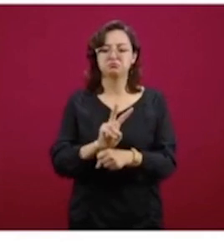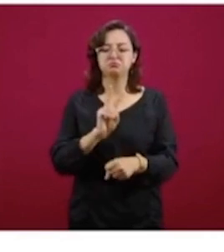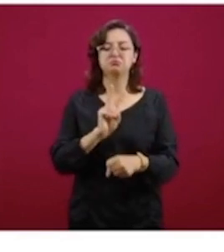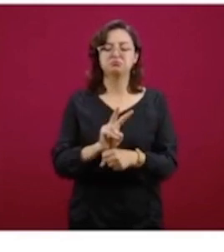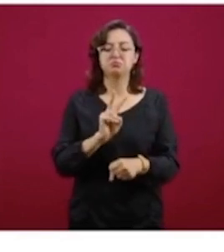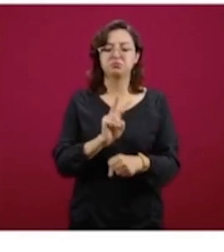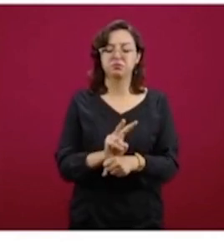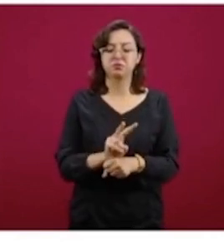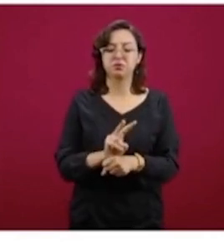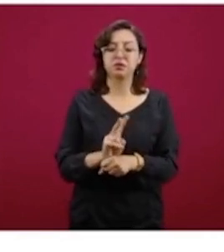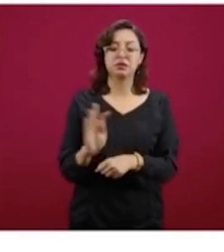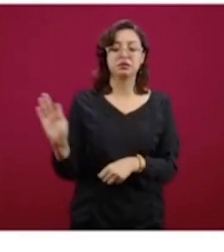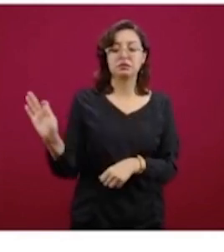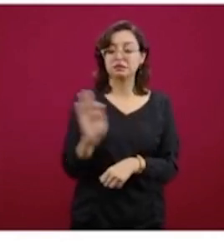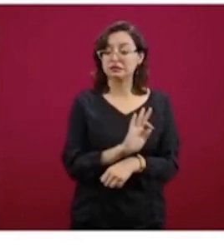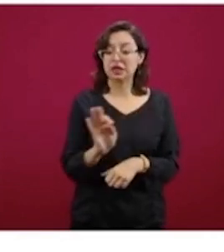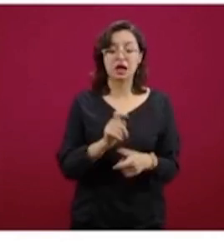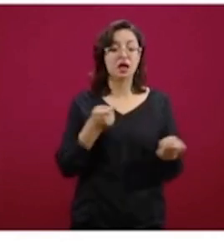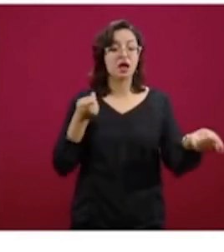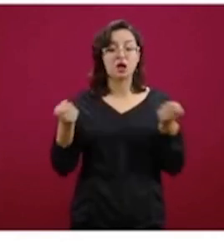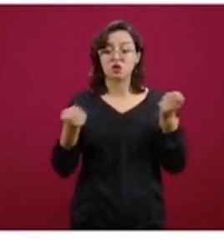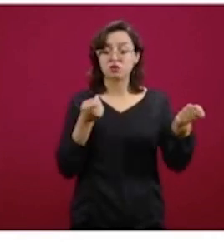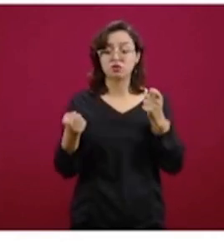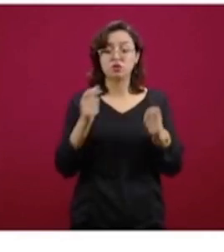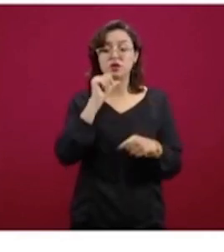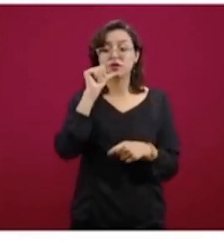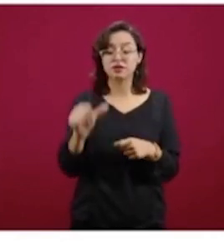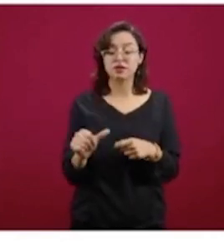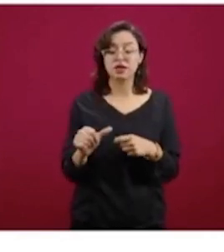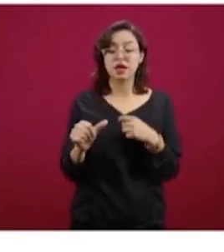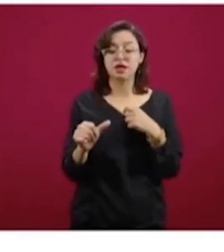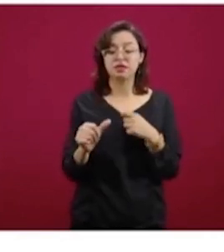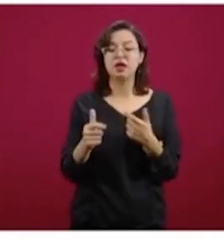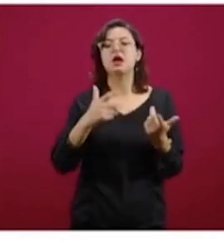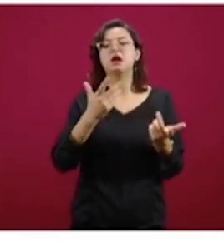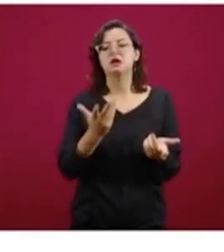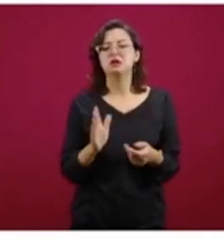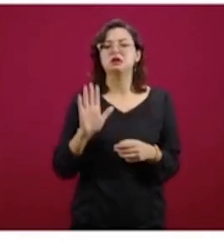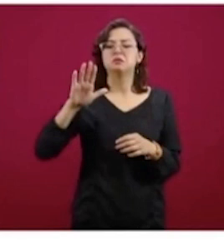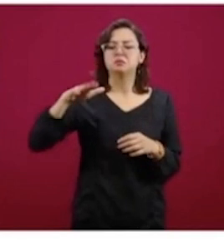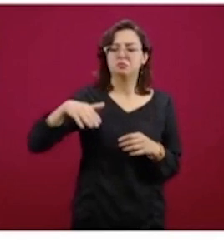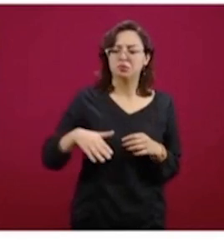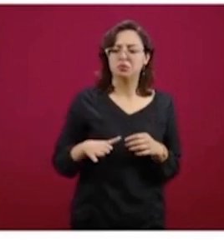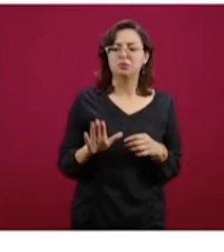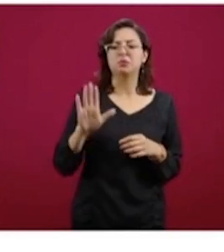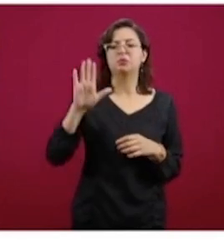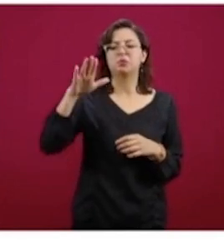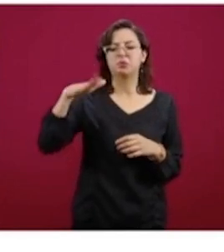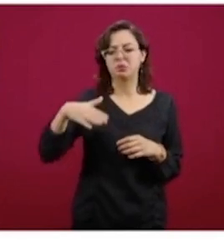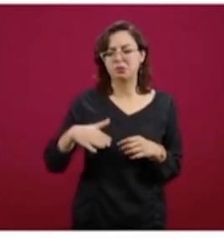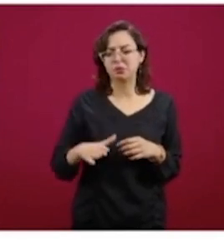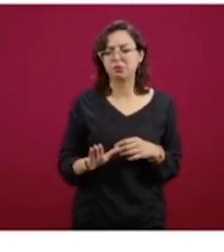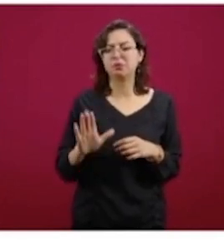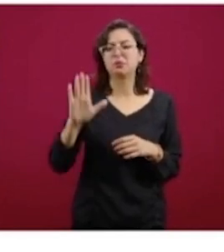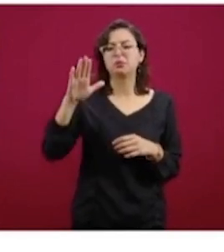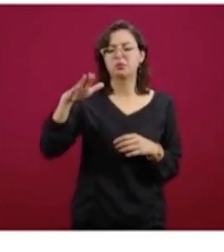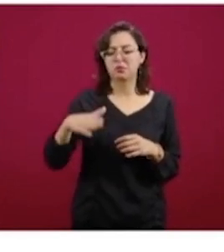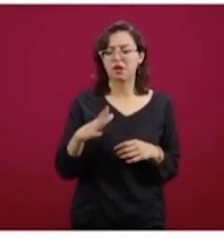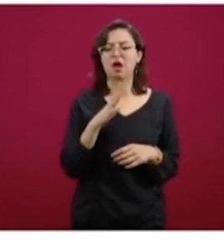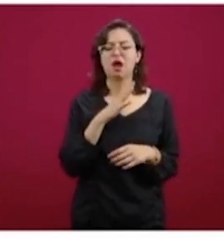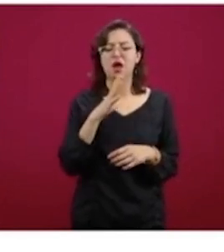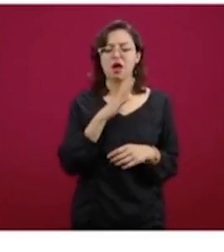tener esta línea de contención, que ha tenido altas, pero también ha tenido bajas